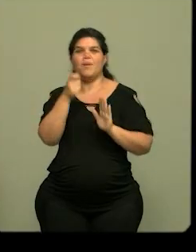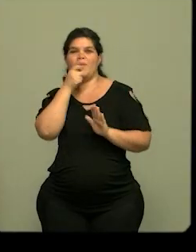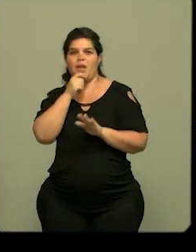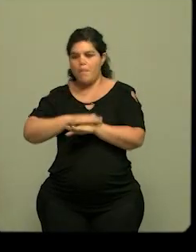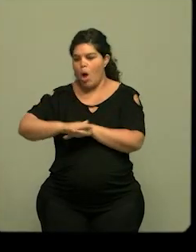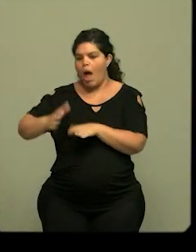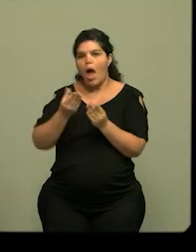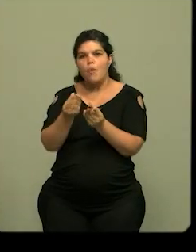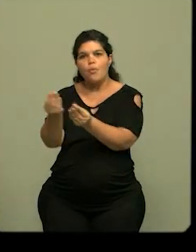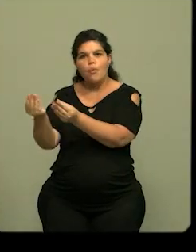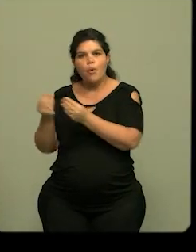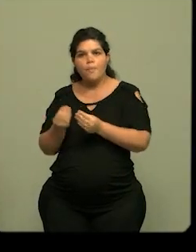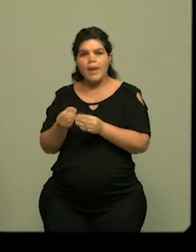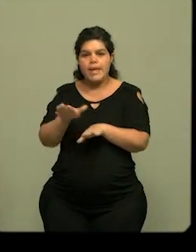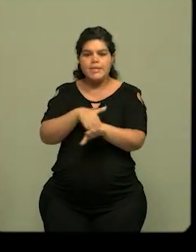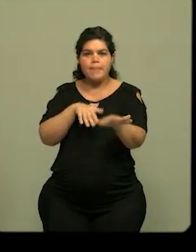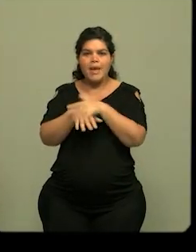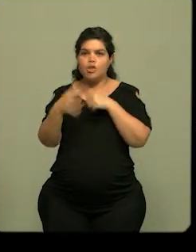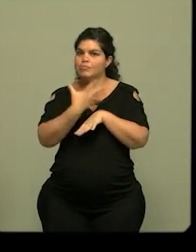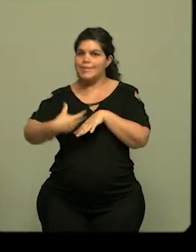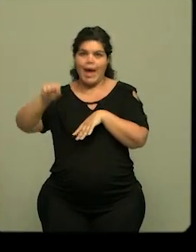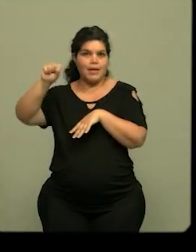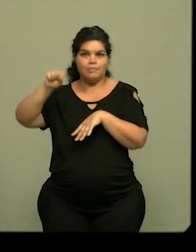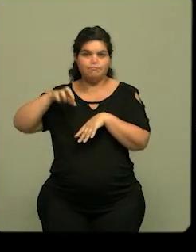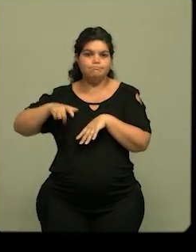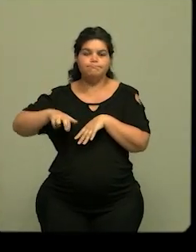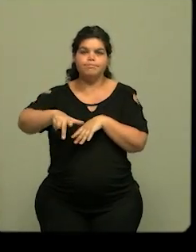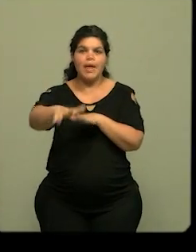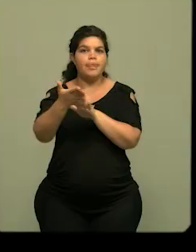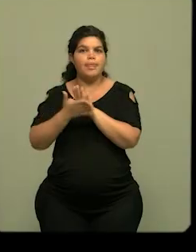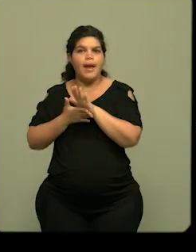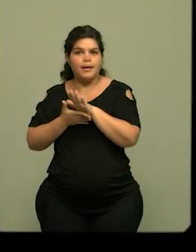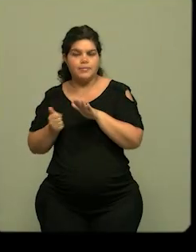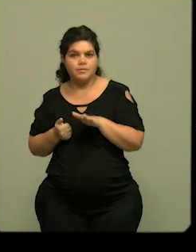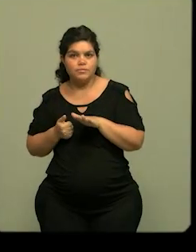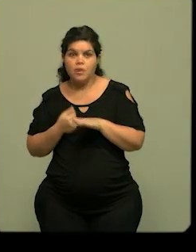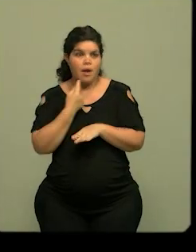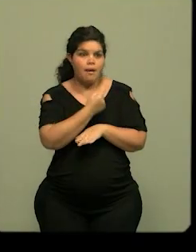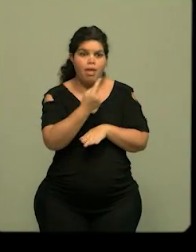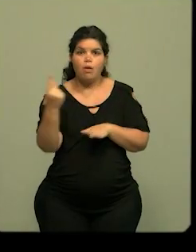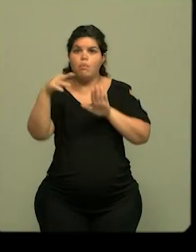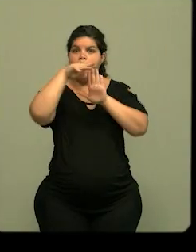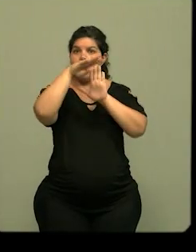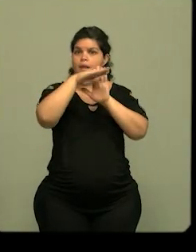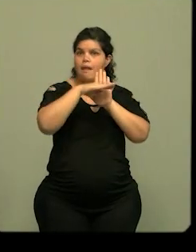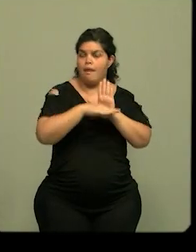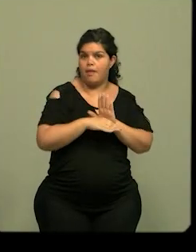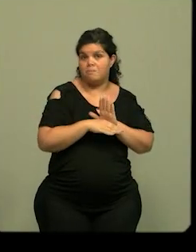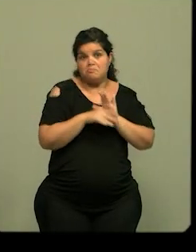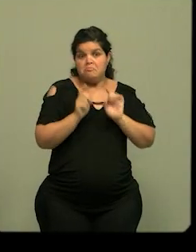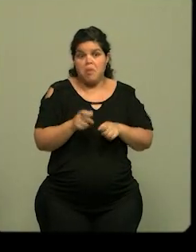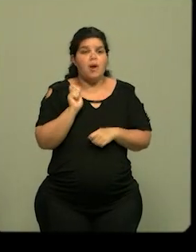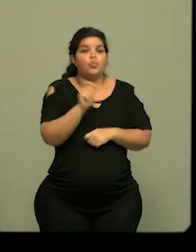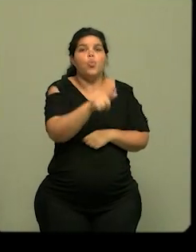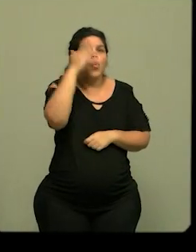sus zapatitos ahí. Cada cultura tiene un ritmo y un pulso propio. Ujú, Entonces, eso es lo que